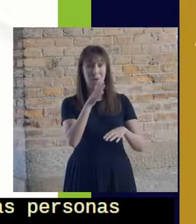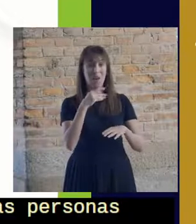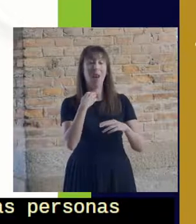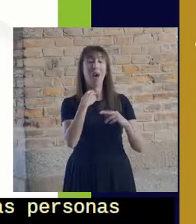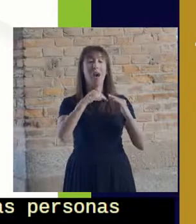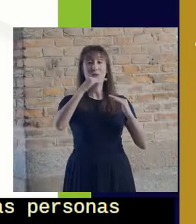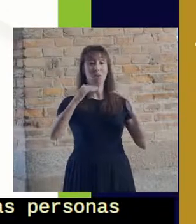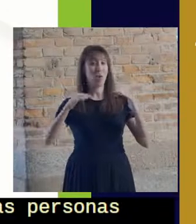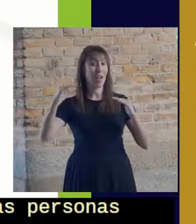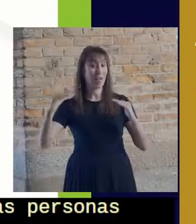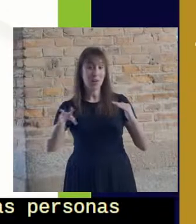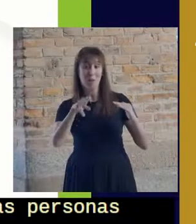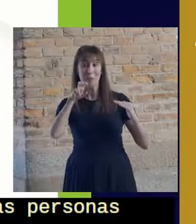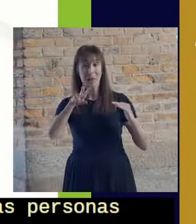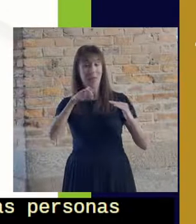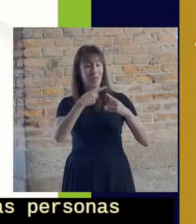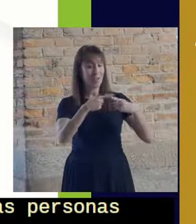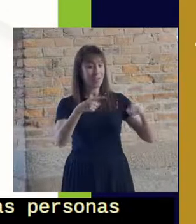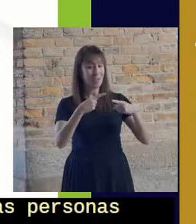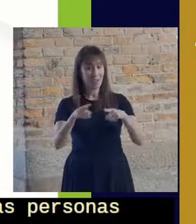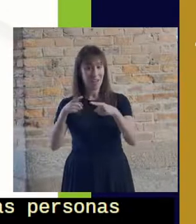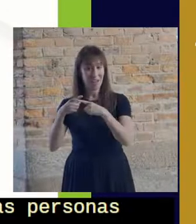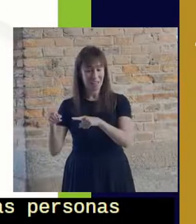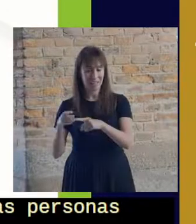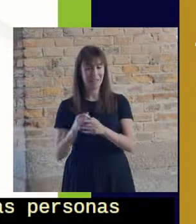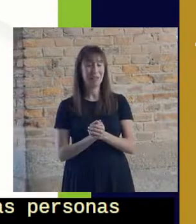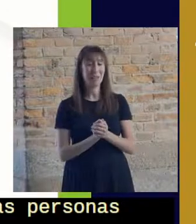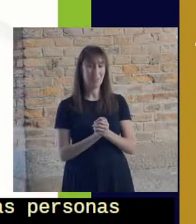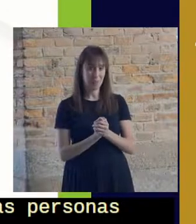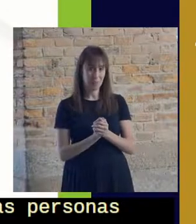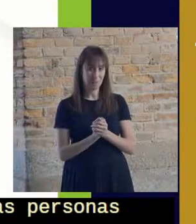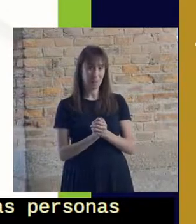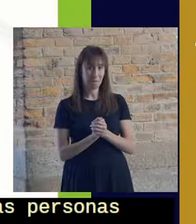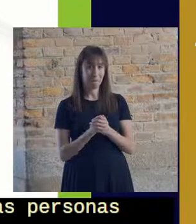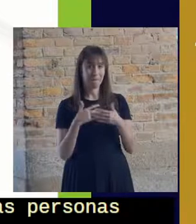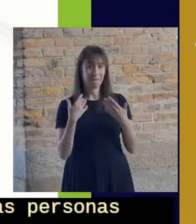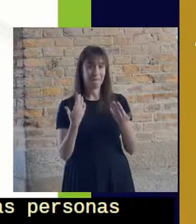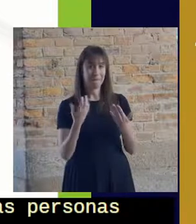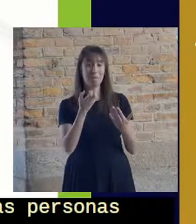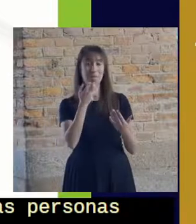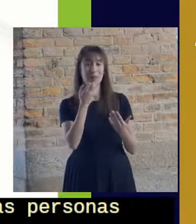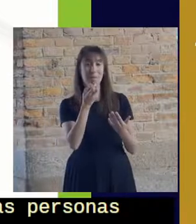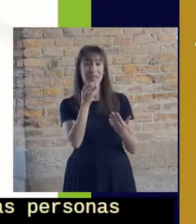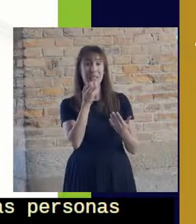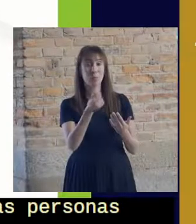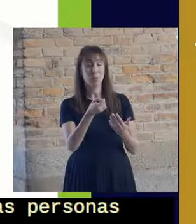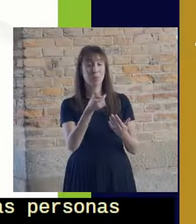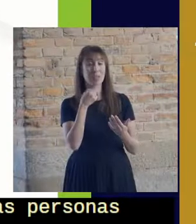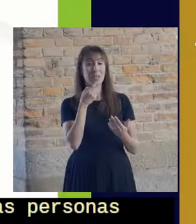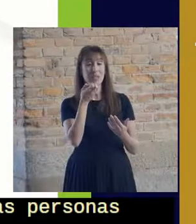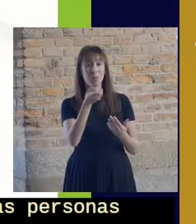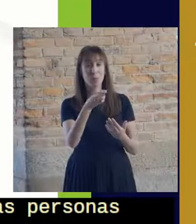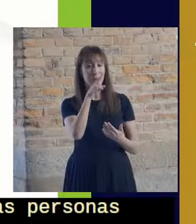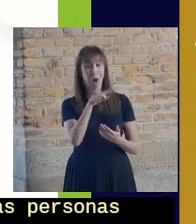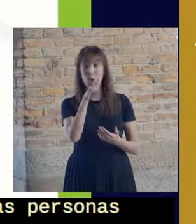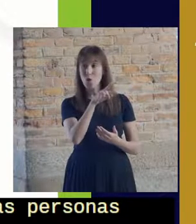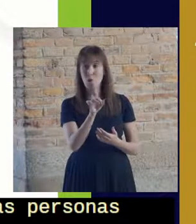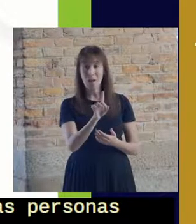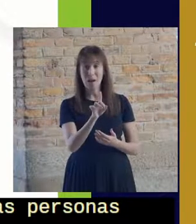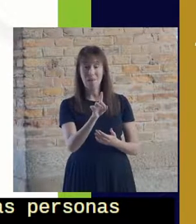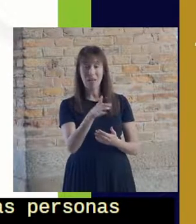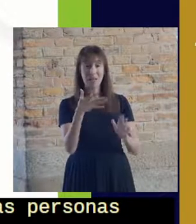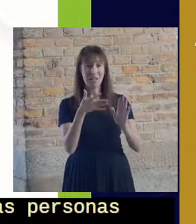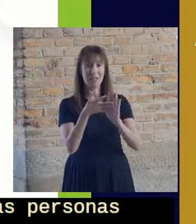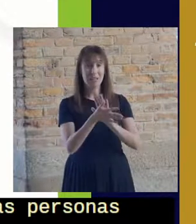manera no se respira de la misma manera no se vocaliza de la misma manera las pausas cuando tú no hablas No utilizas no utilizas el